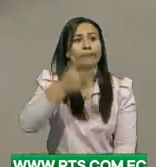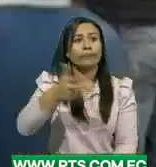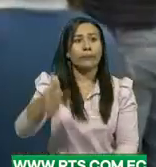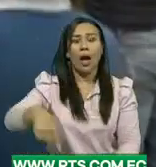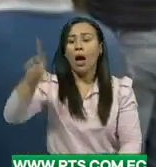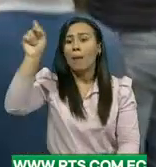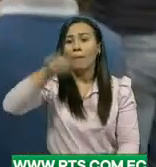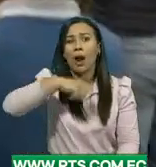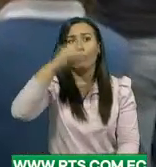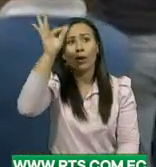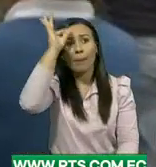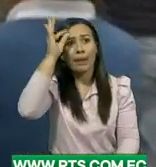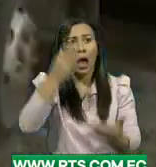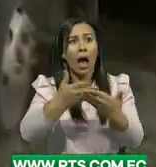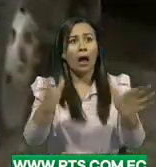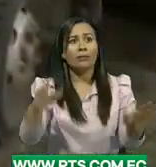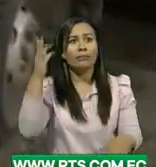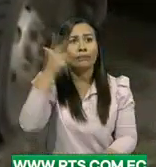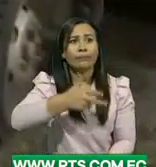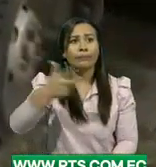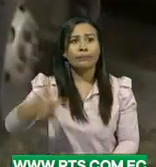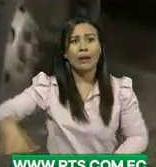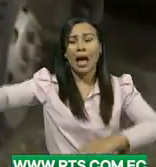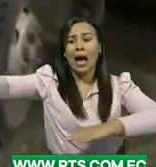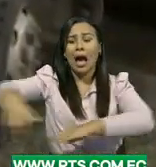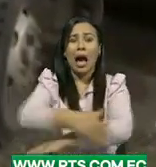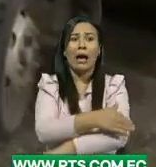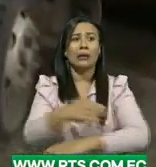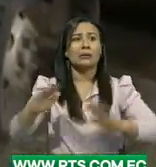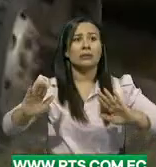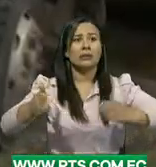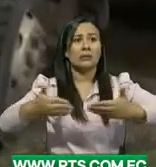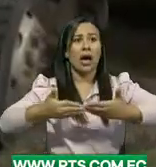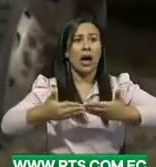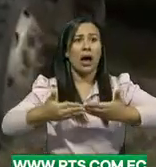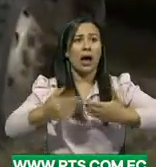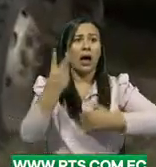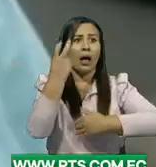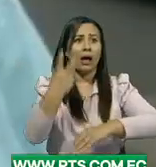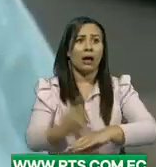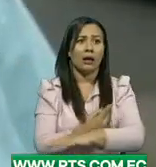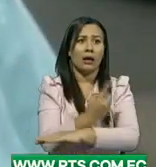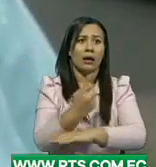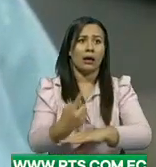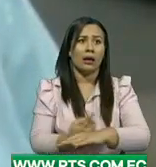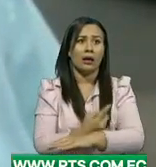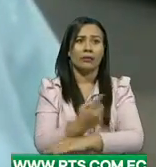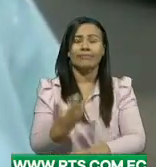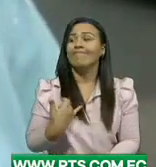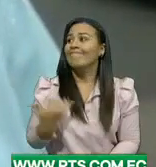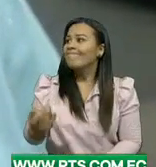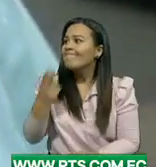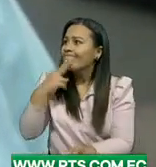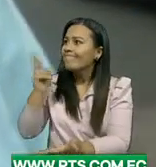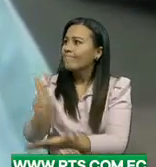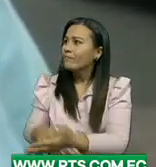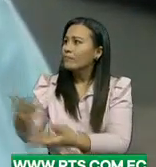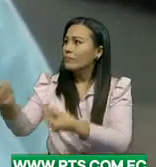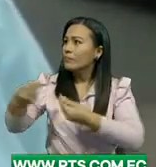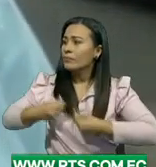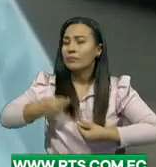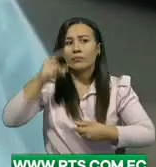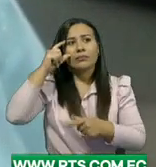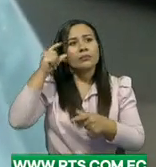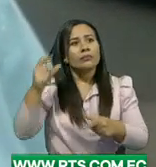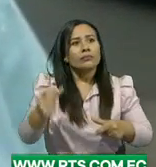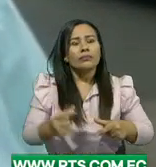varias instituciones públicas, pero sobre todo las vías estuvieron cerradas por casi 12 horas. Ya de oficio, la fiscalía está iniciando